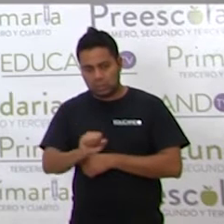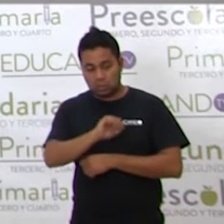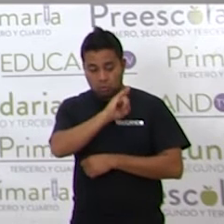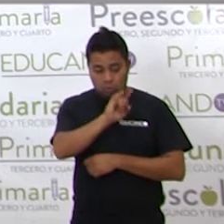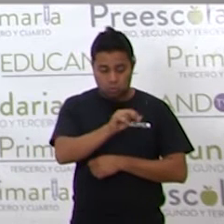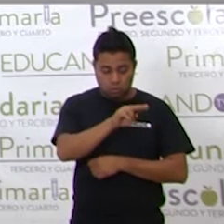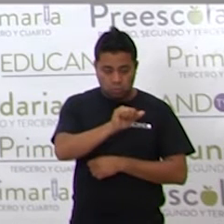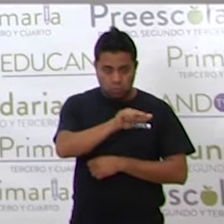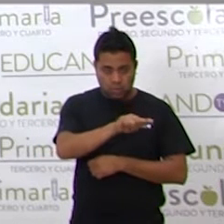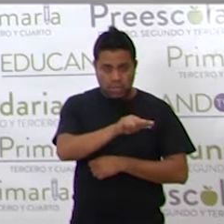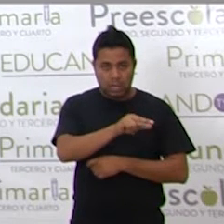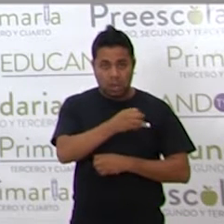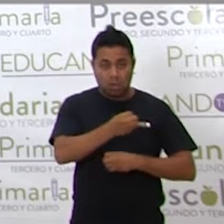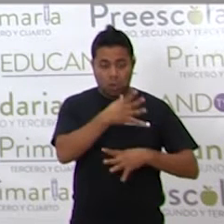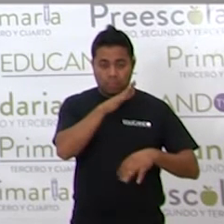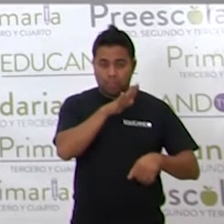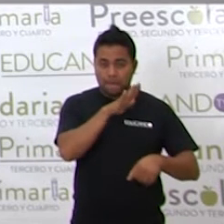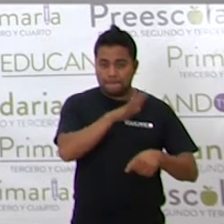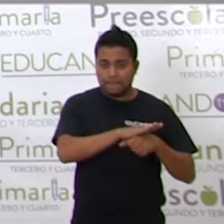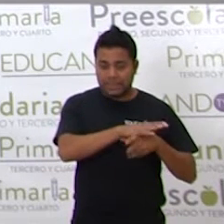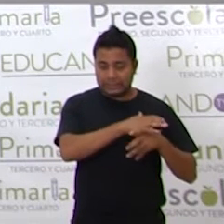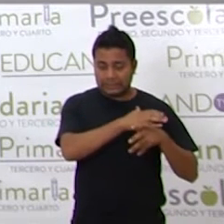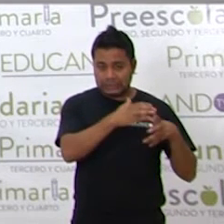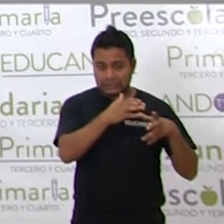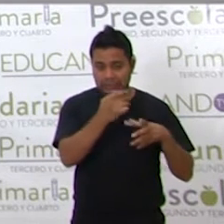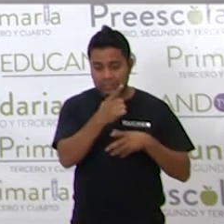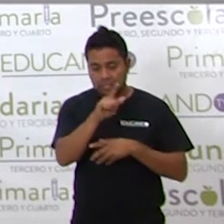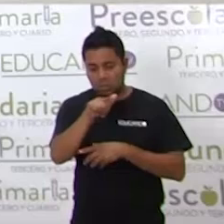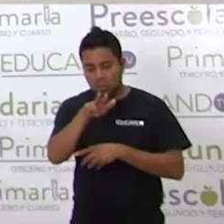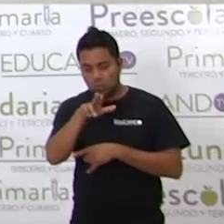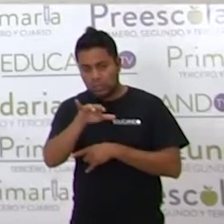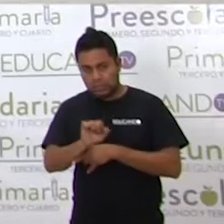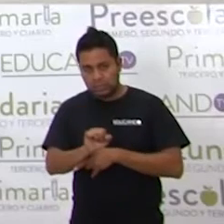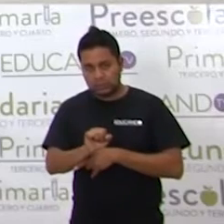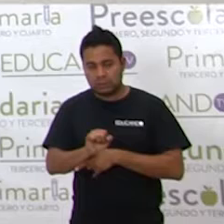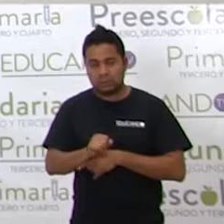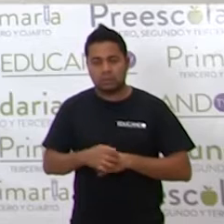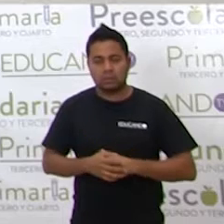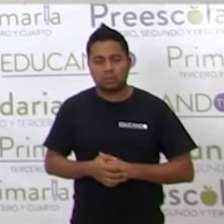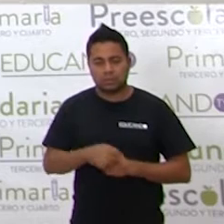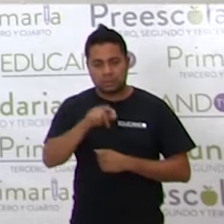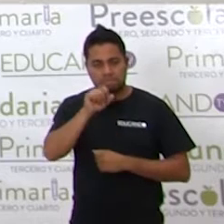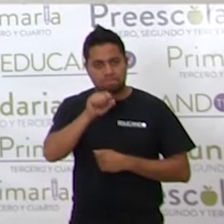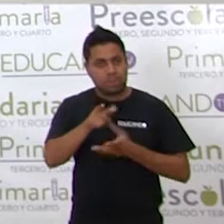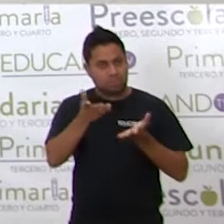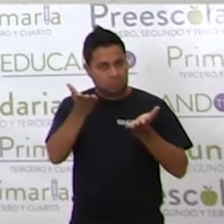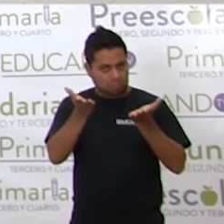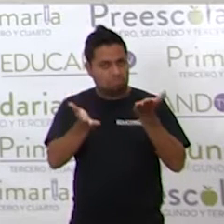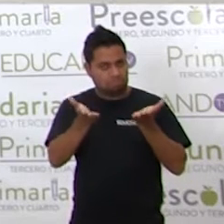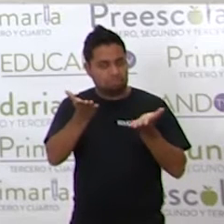¿Cuánto dinero más tiene Juan que Luis? Y también estamos haciendo una comparación.